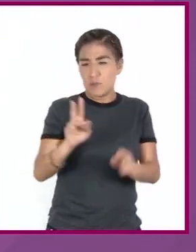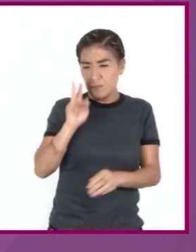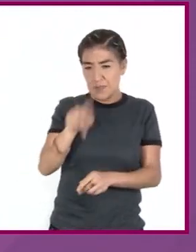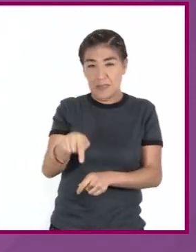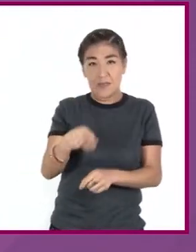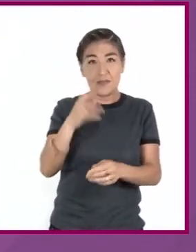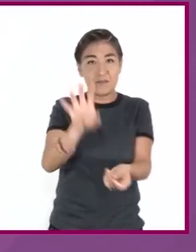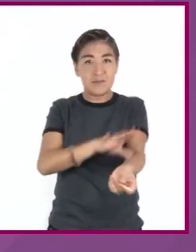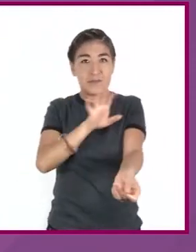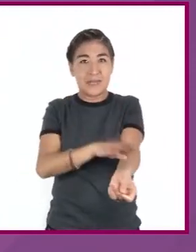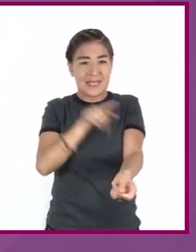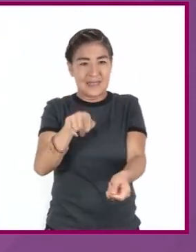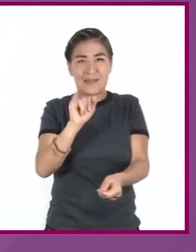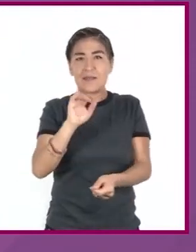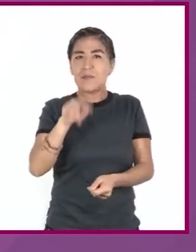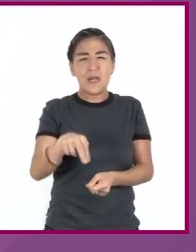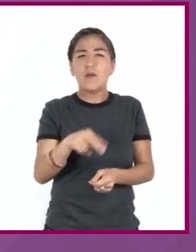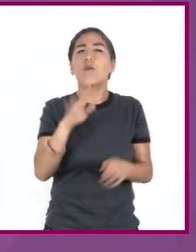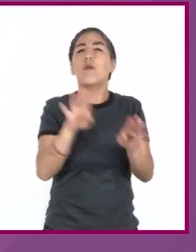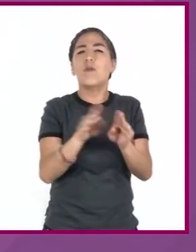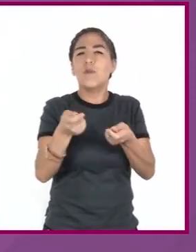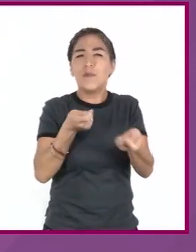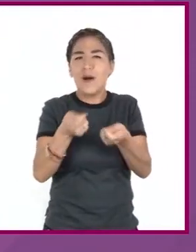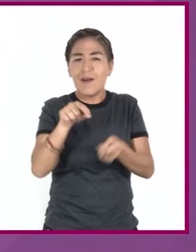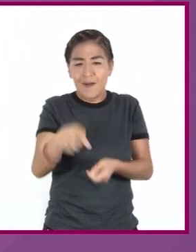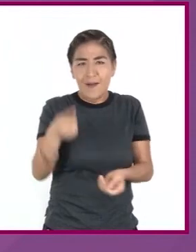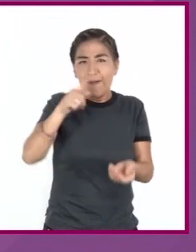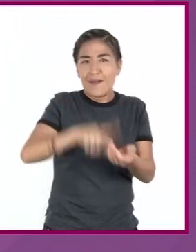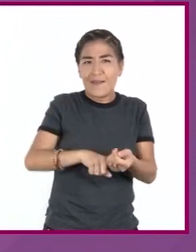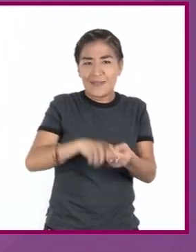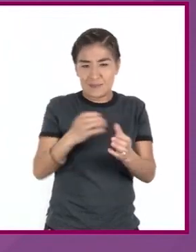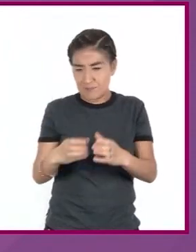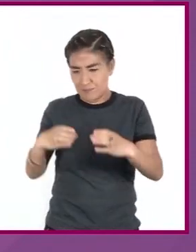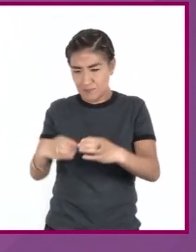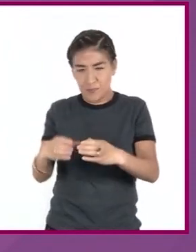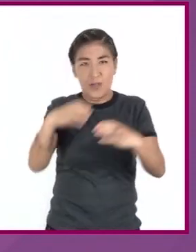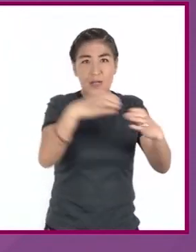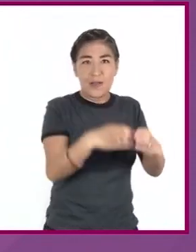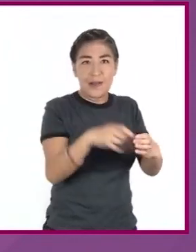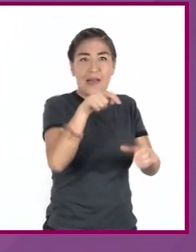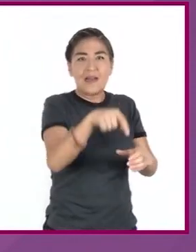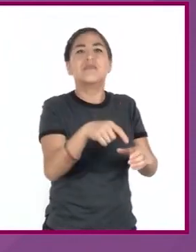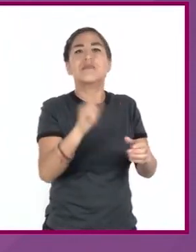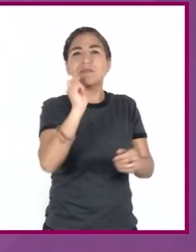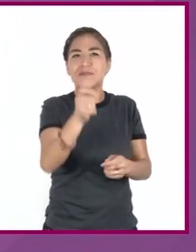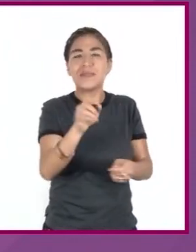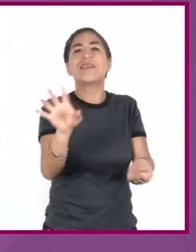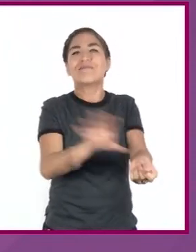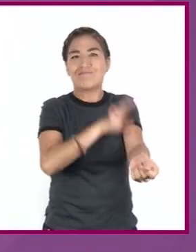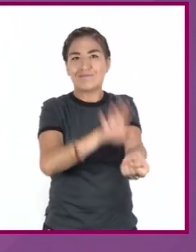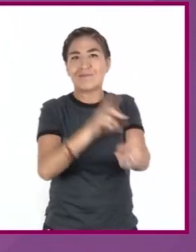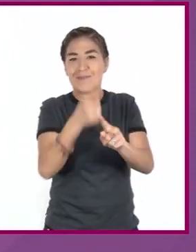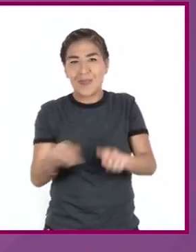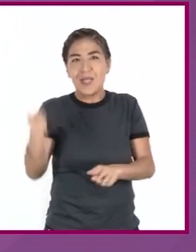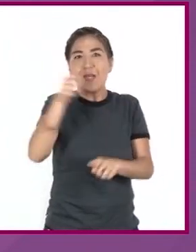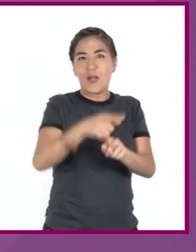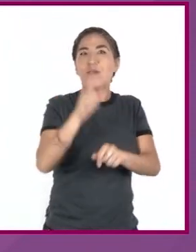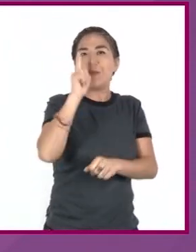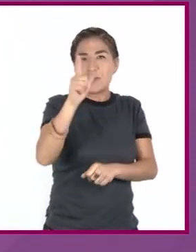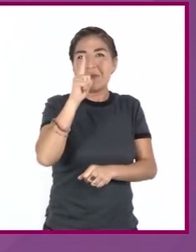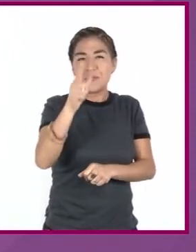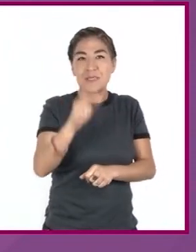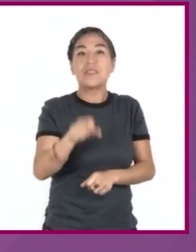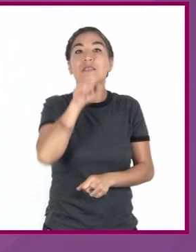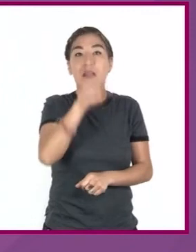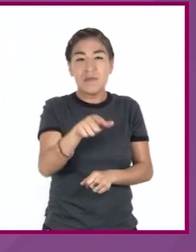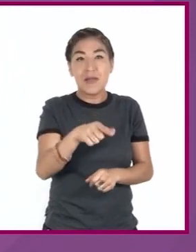un electroimán. Si movía un imán cerca de una bobina, en esta última se producía una corriente eléctrica. Además,